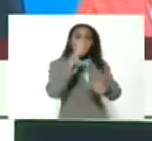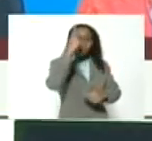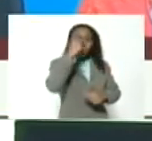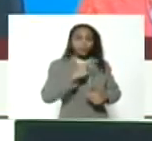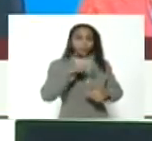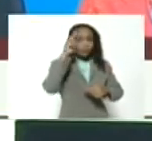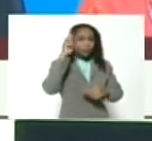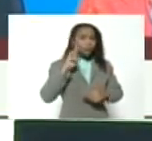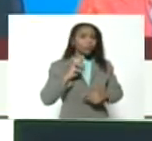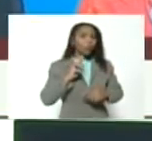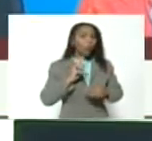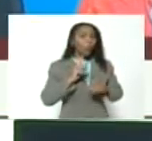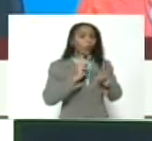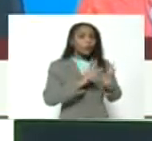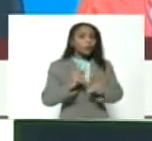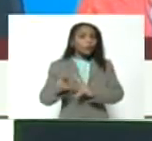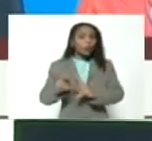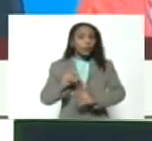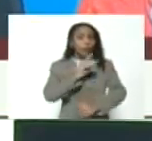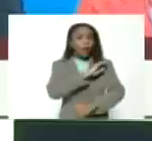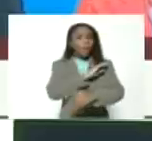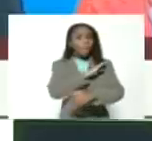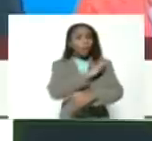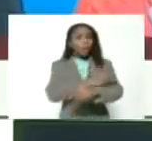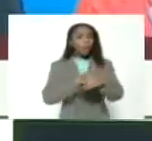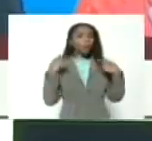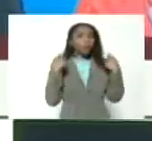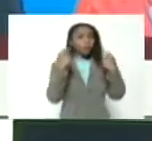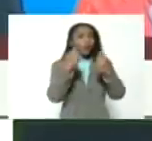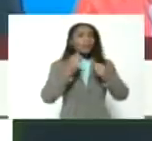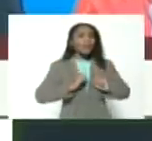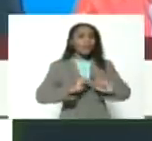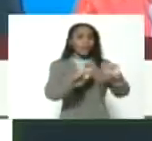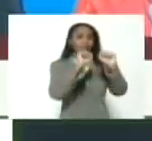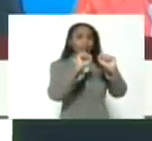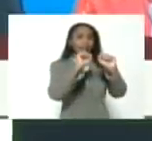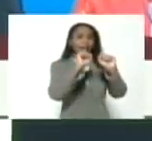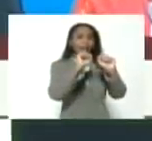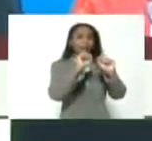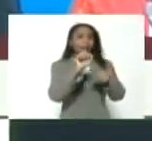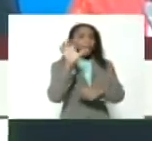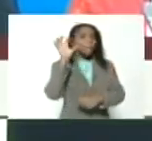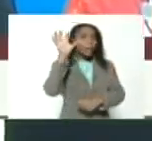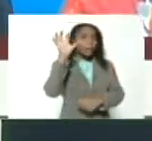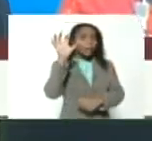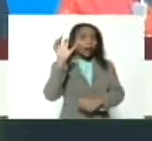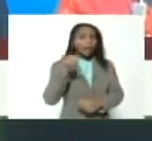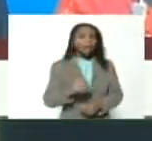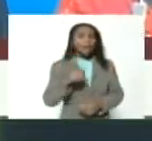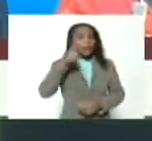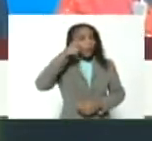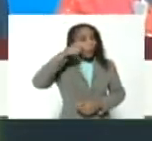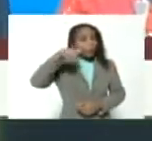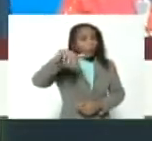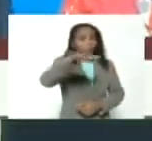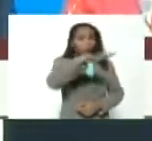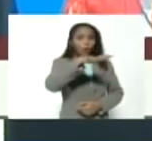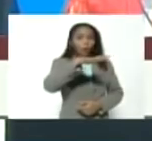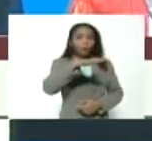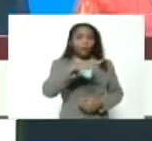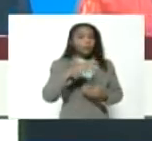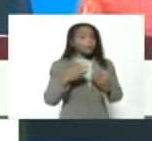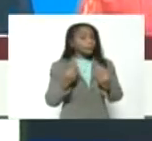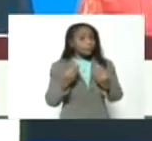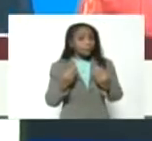las organizaciones del poder popular, en defensa de nuestra patria y la dignidad de los pueblos. Por